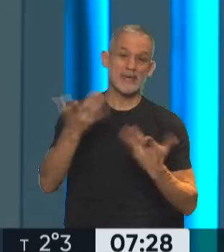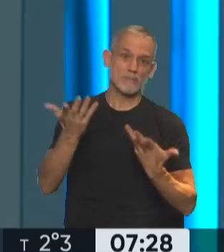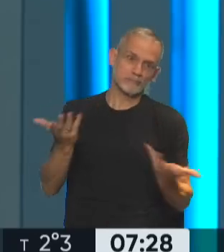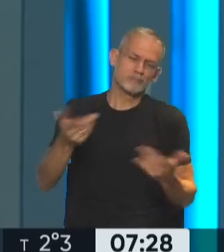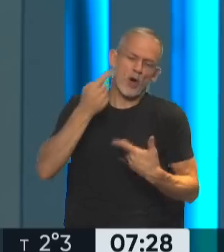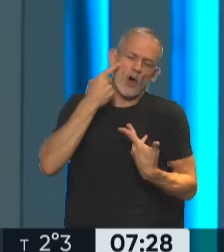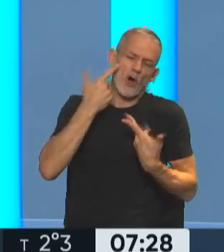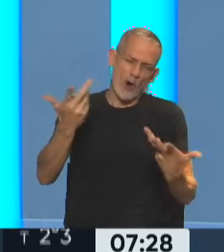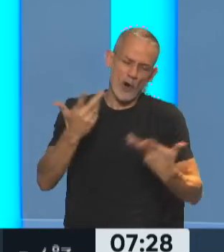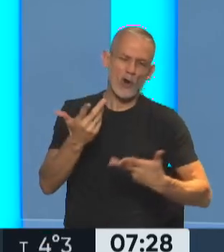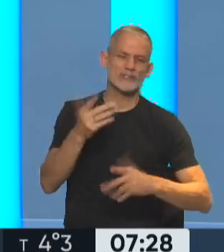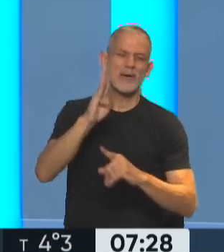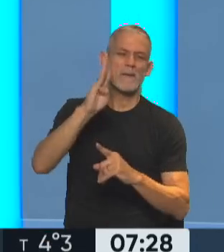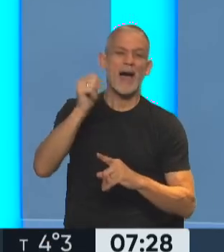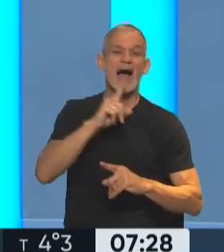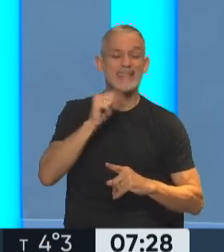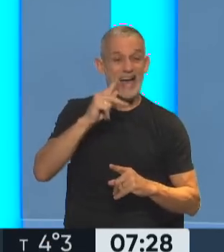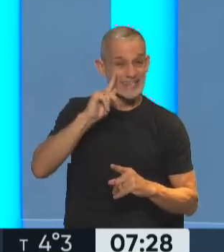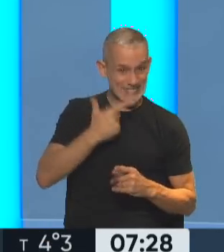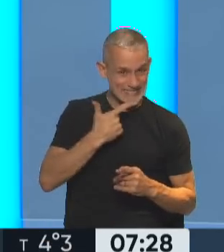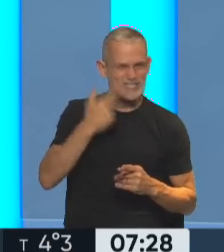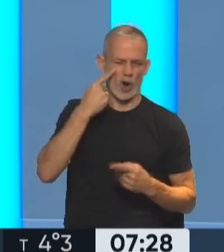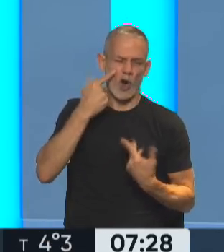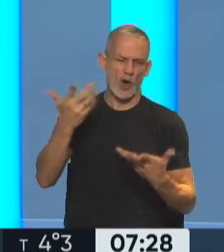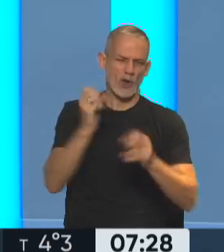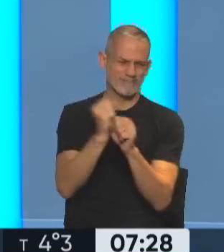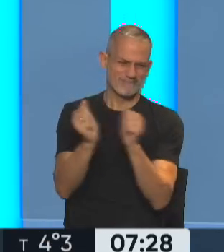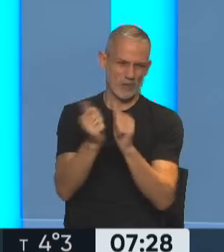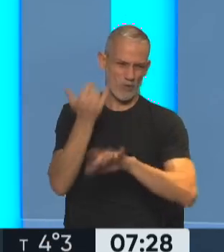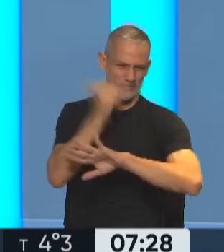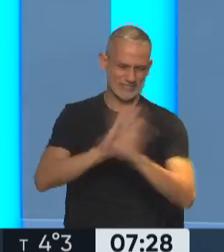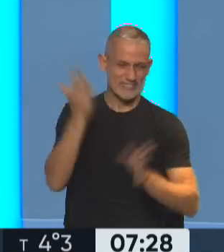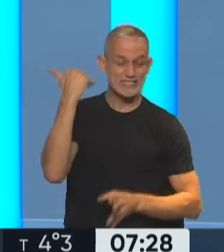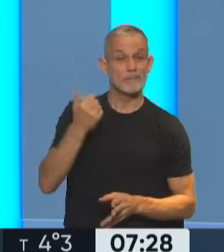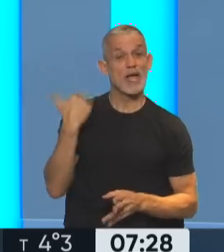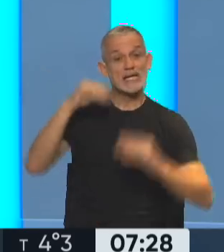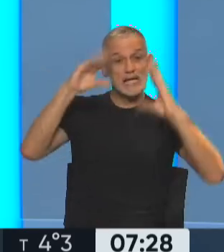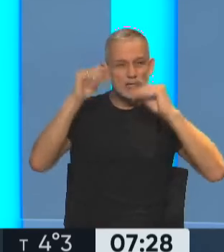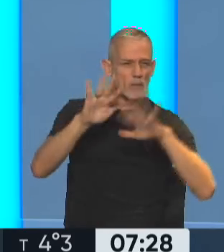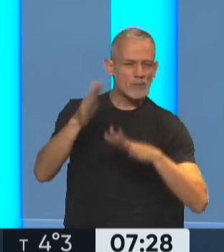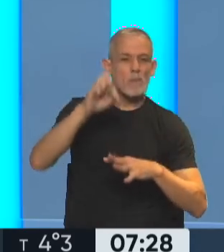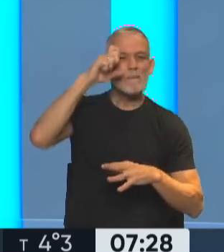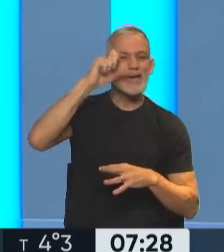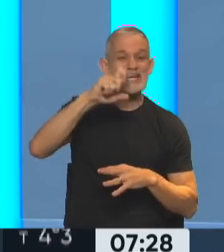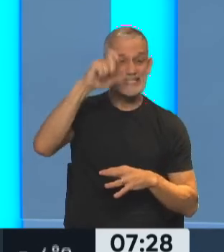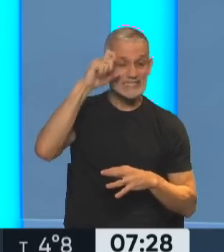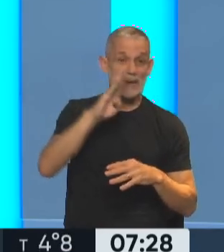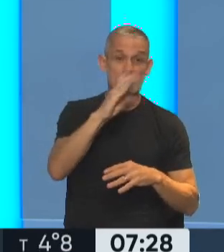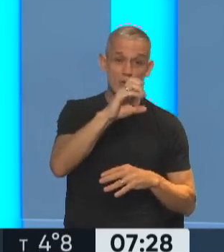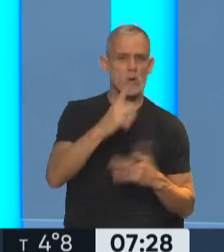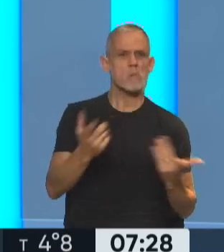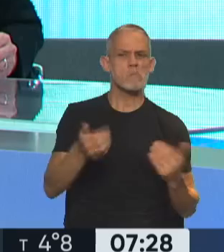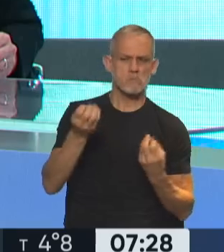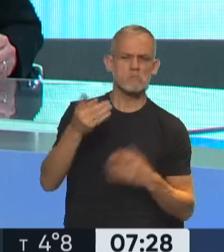que conoce a Silvina Batakis, pero lo cierto es que ya ayer a la noche, cerca de Pese, hablaban muy bien de